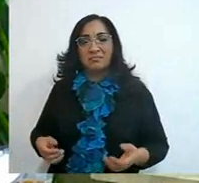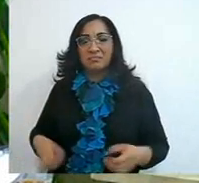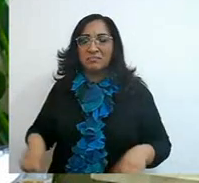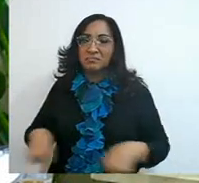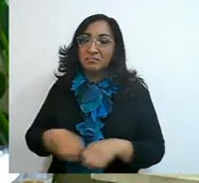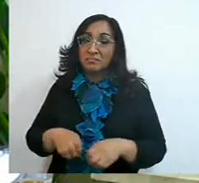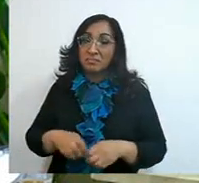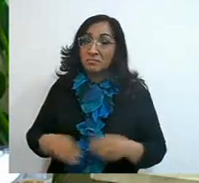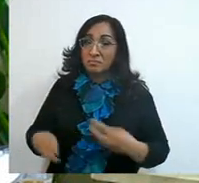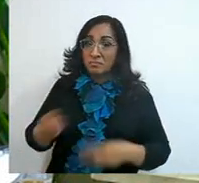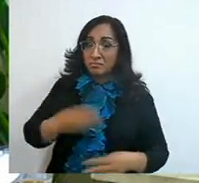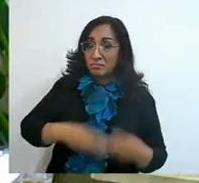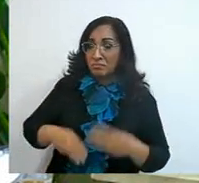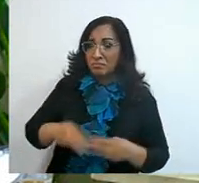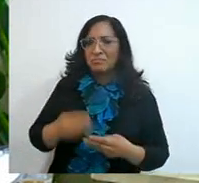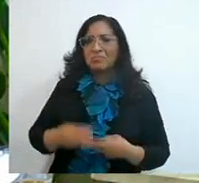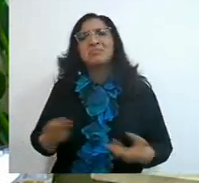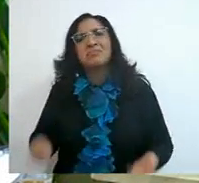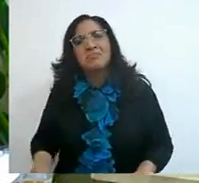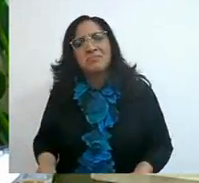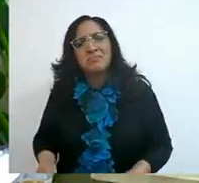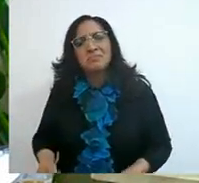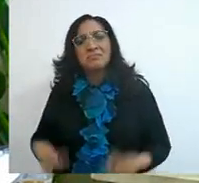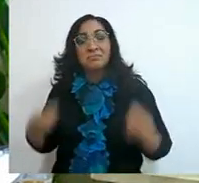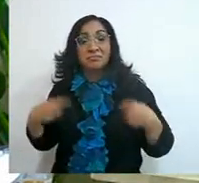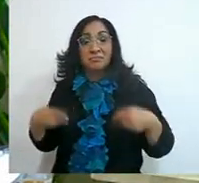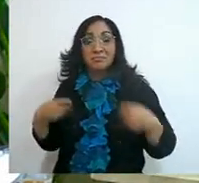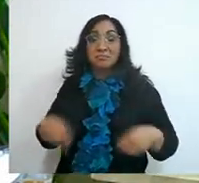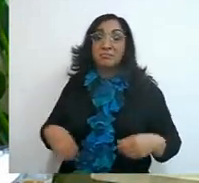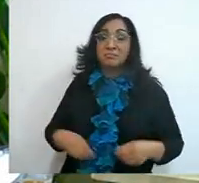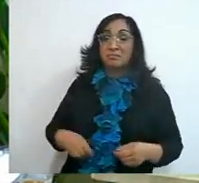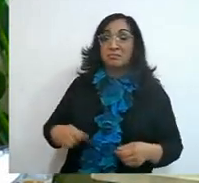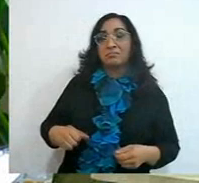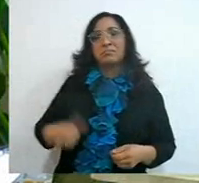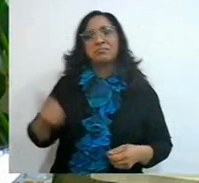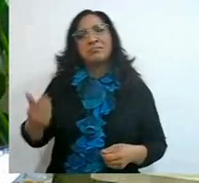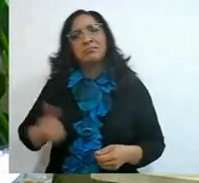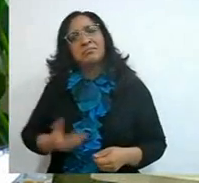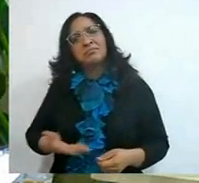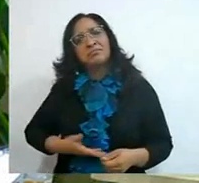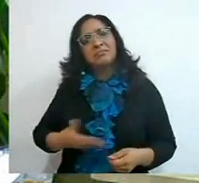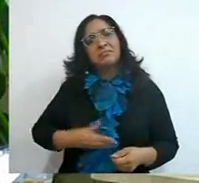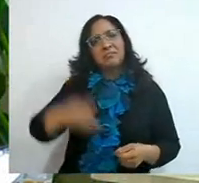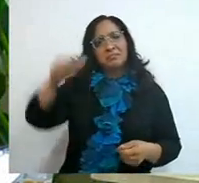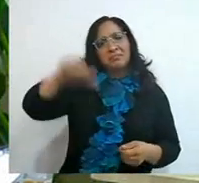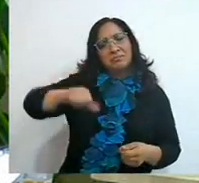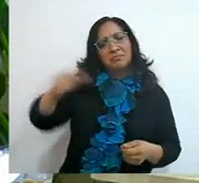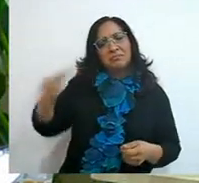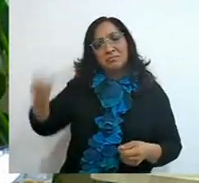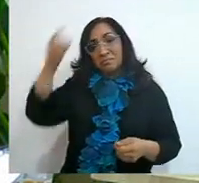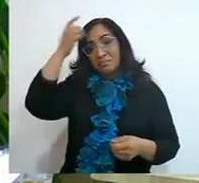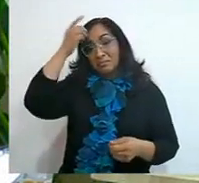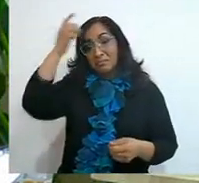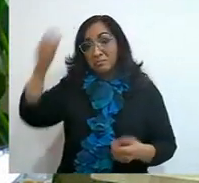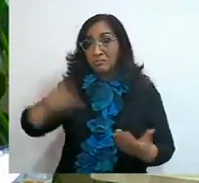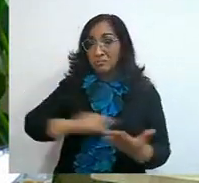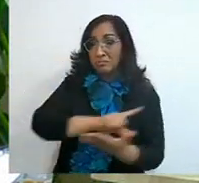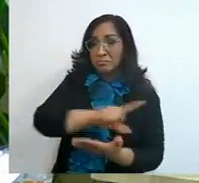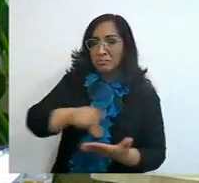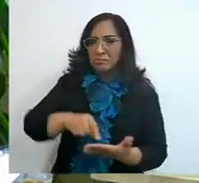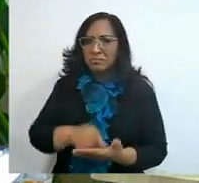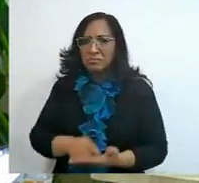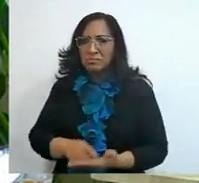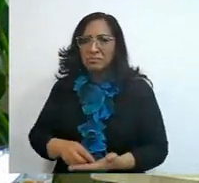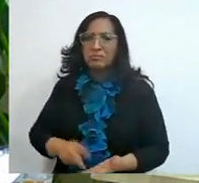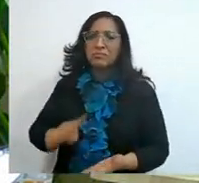movían muchas cosas. Entonces, aquellas personas que hacían ídolos o que tenían lugares de que expendían alcohol,